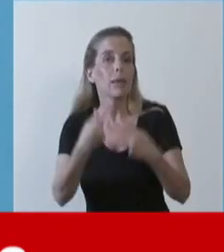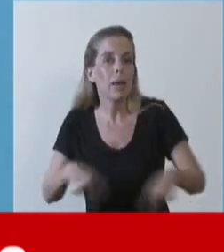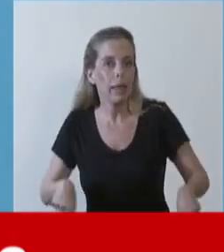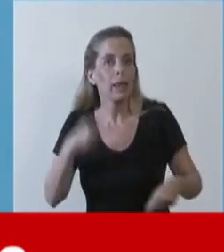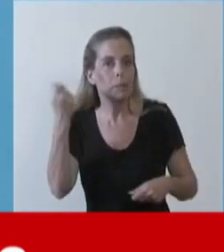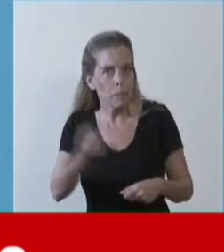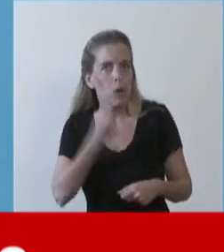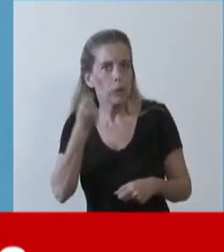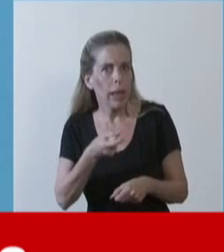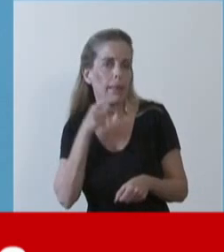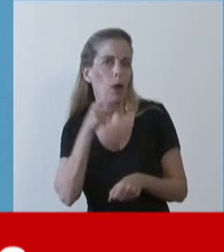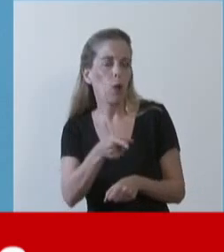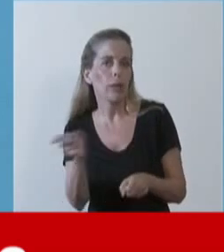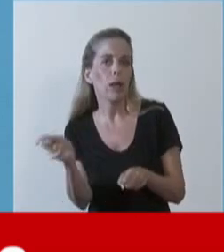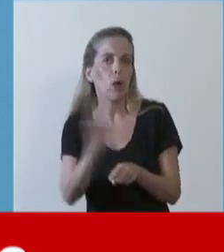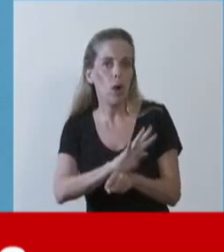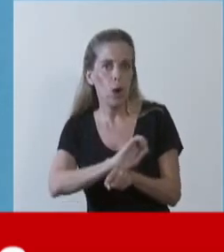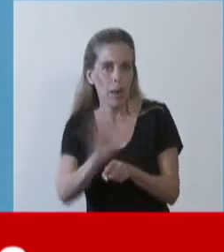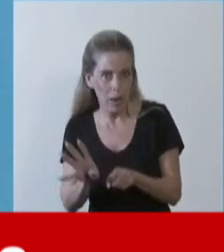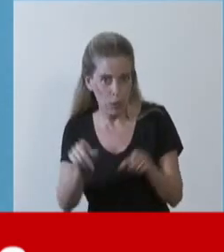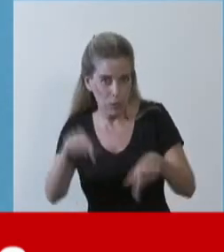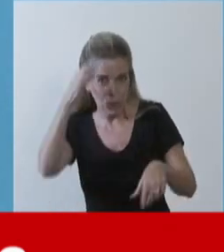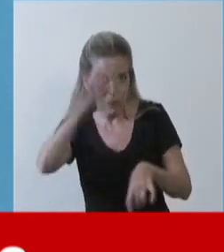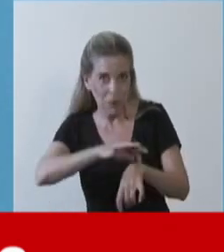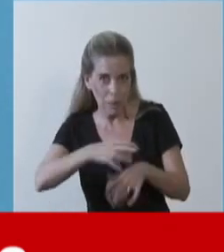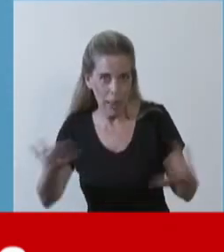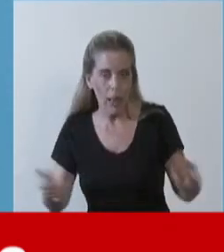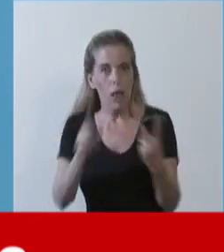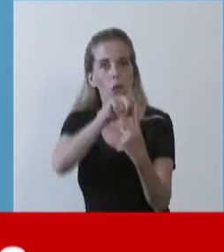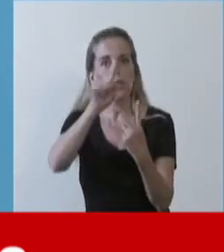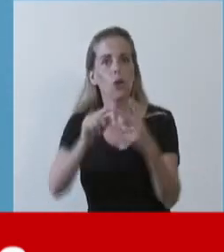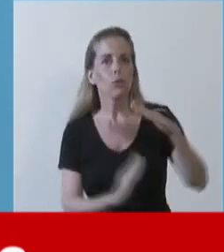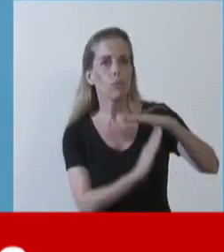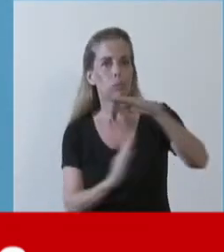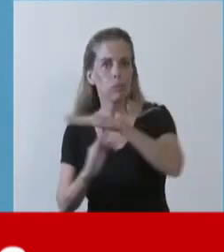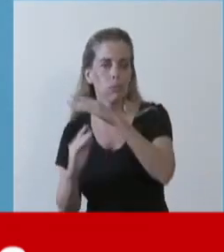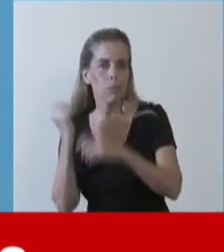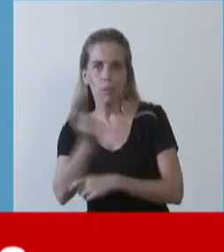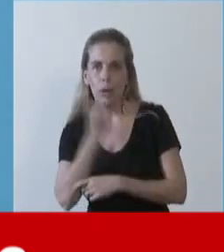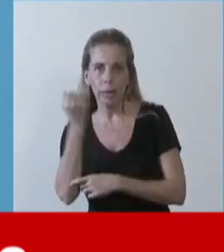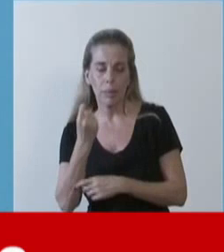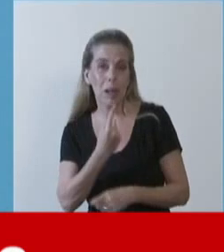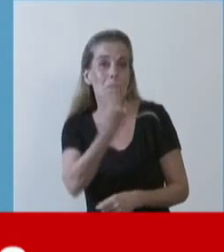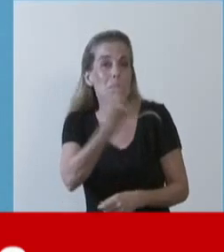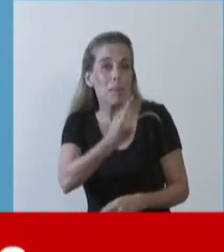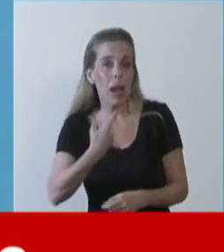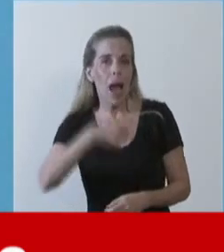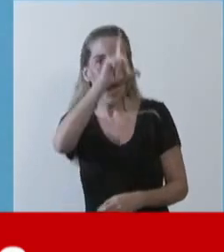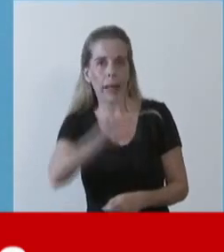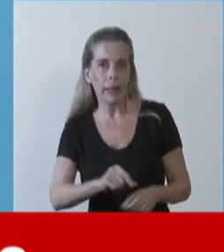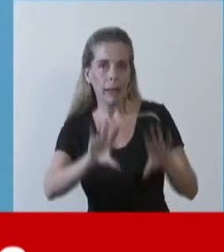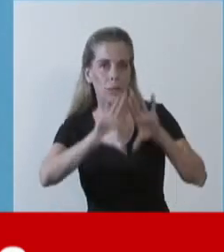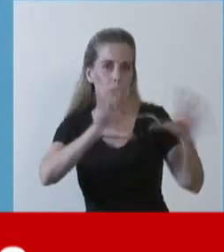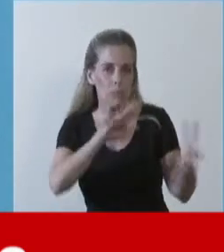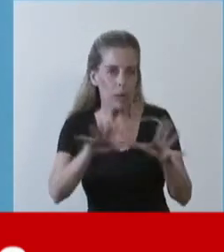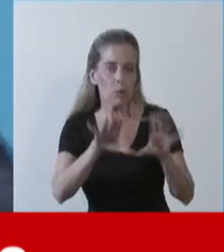del avance del coronavirus. Partimos de dos ideas centrales. La primera es que la Argentina tiene casi